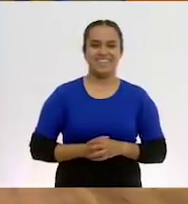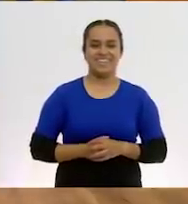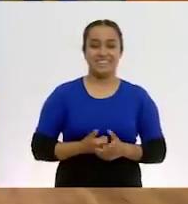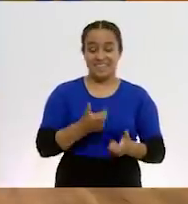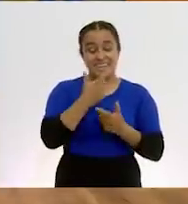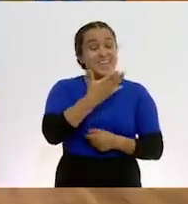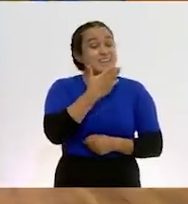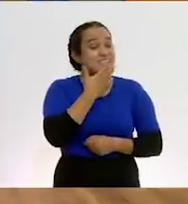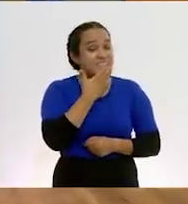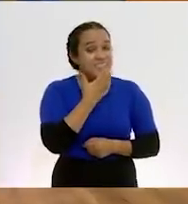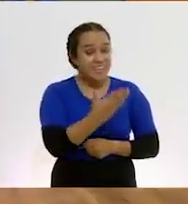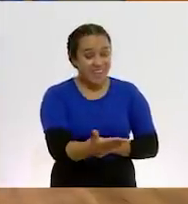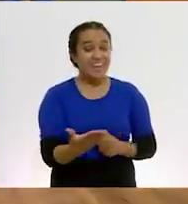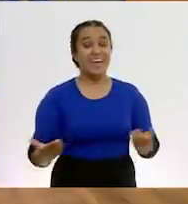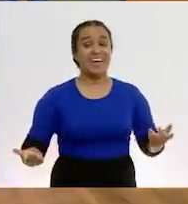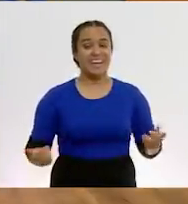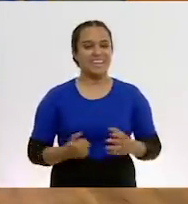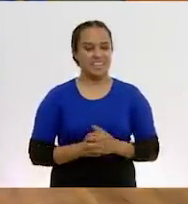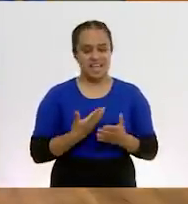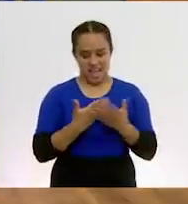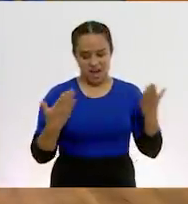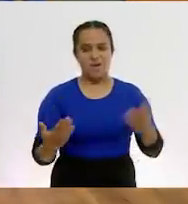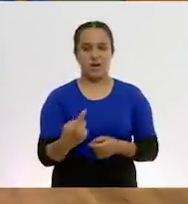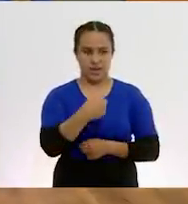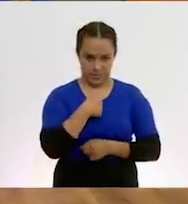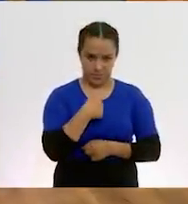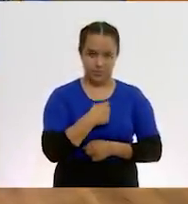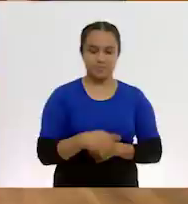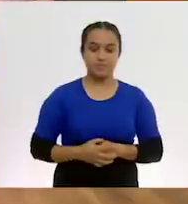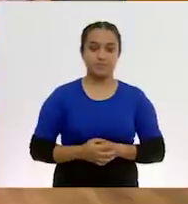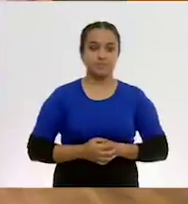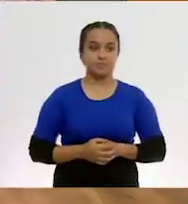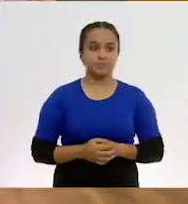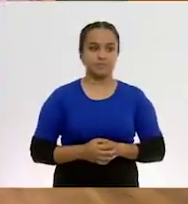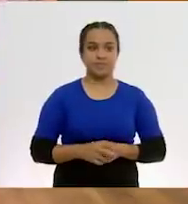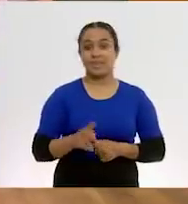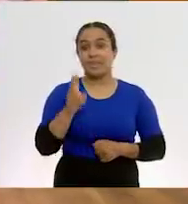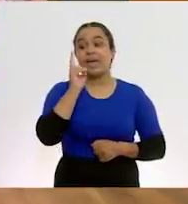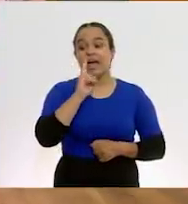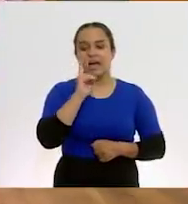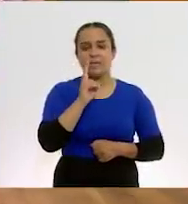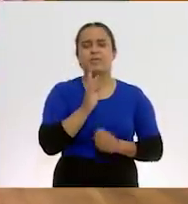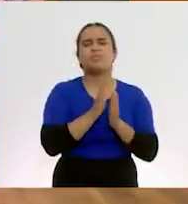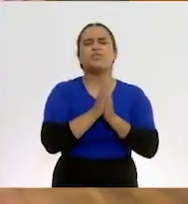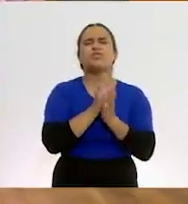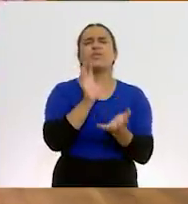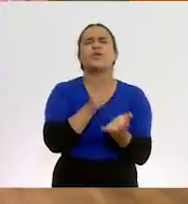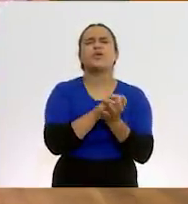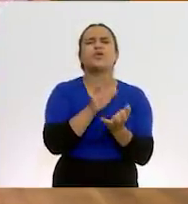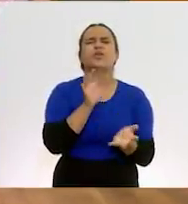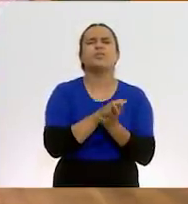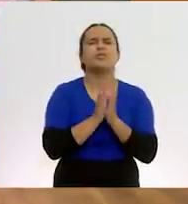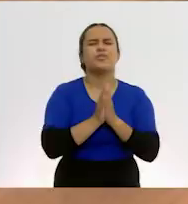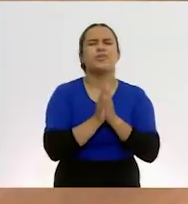¡Muy bien! Me toca a mí. Muy bien. ¿Va que va? A ver, pido el cocodrilo, por favor, el